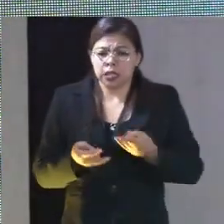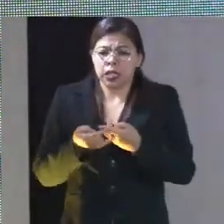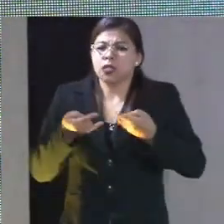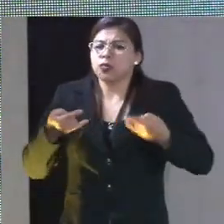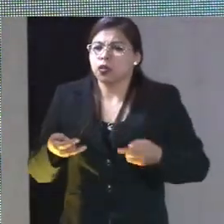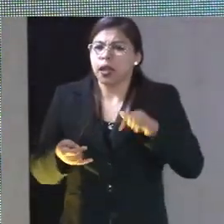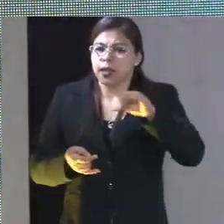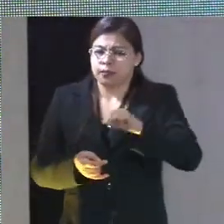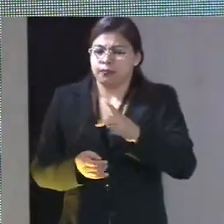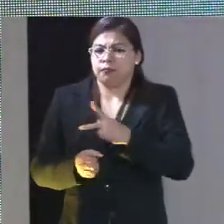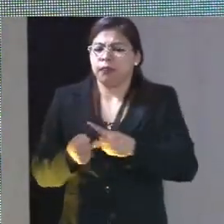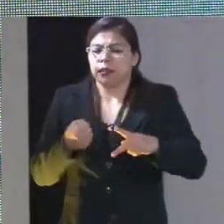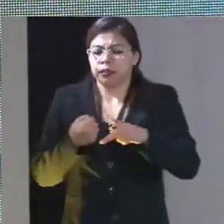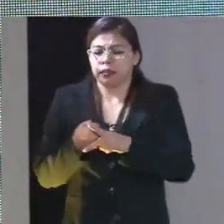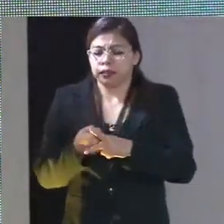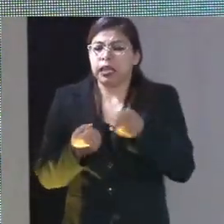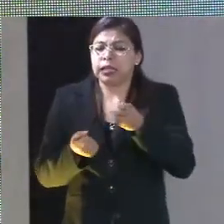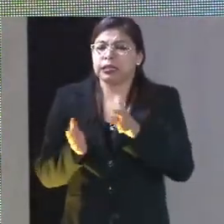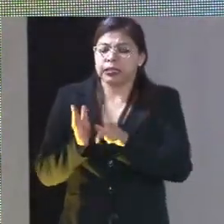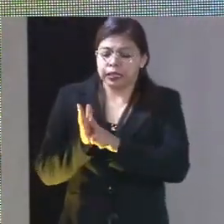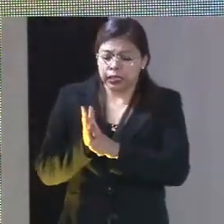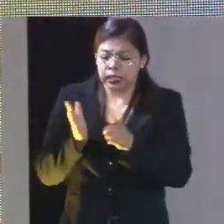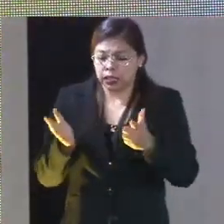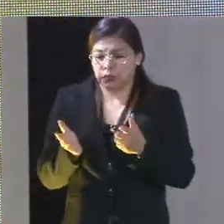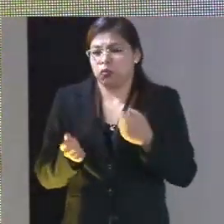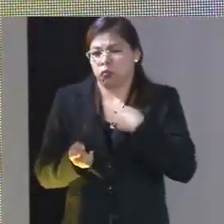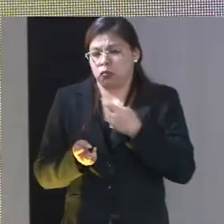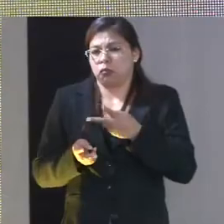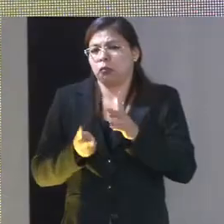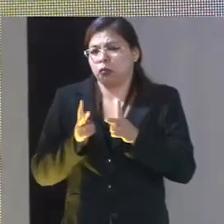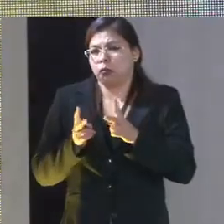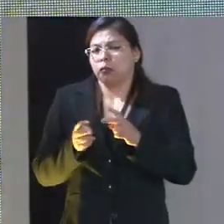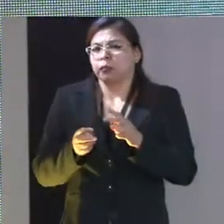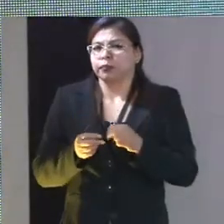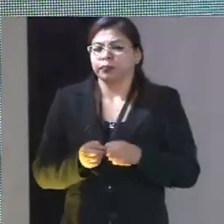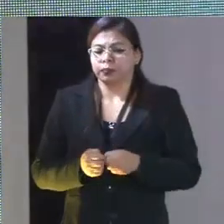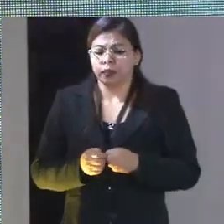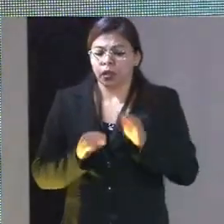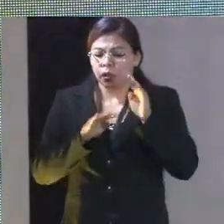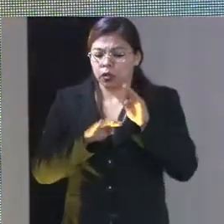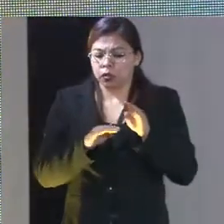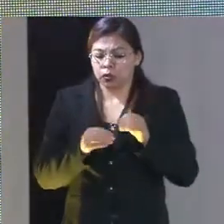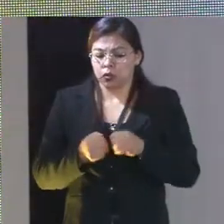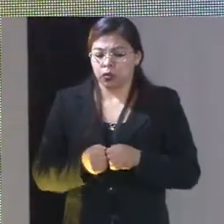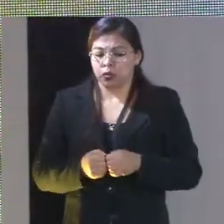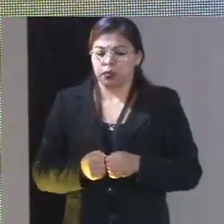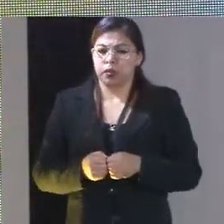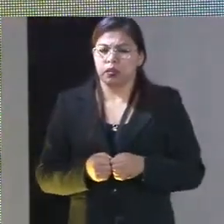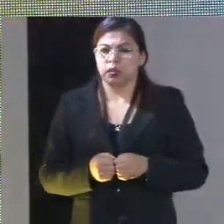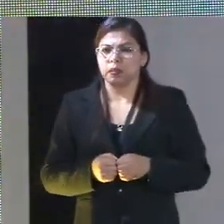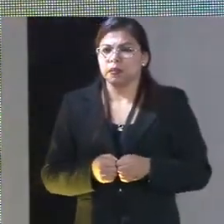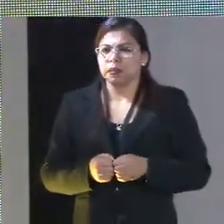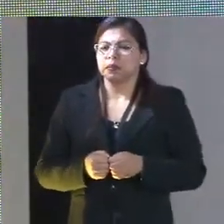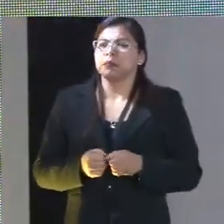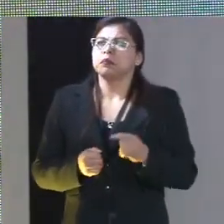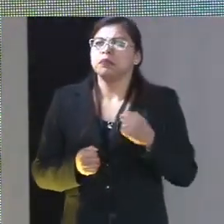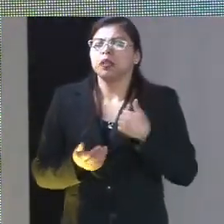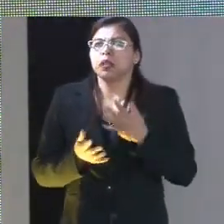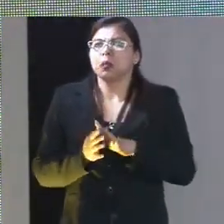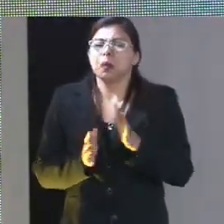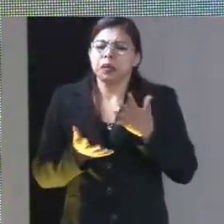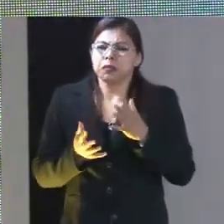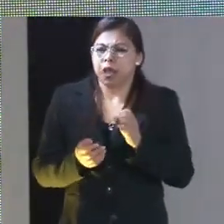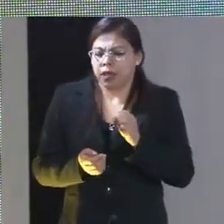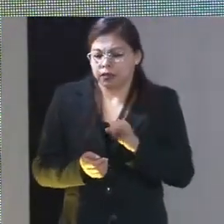por lo tanto, pues, de este libro voy a hablar. Sobre advertencias, voy a leer para sujetarme más o